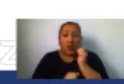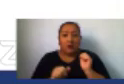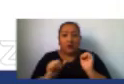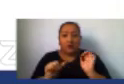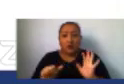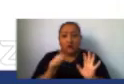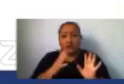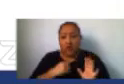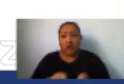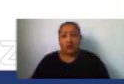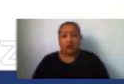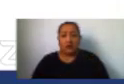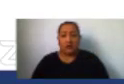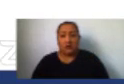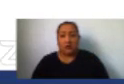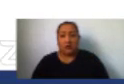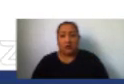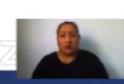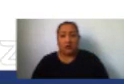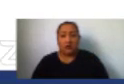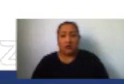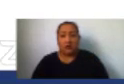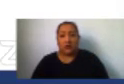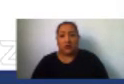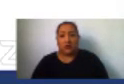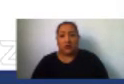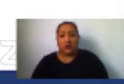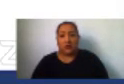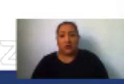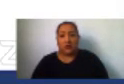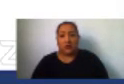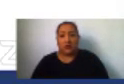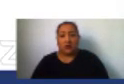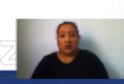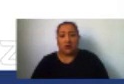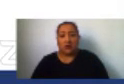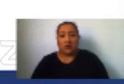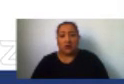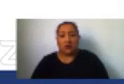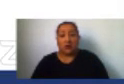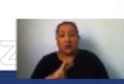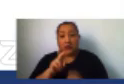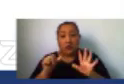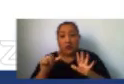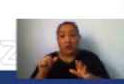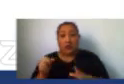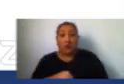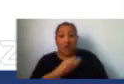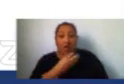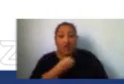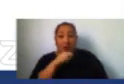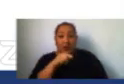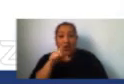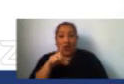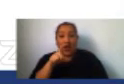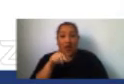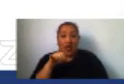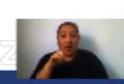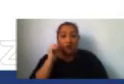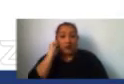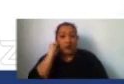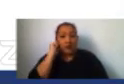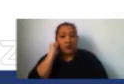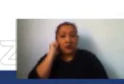años, alumna de primaria, que el 26 de mayo, con una pretina en el cuello,